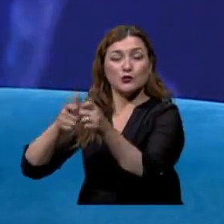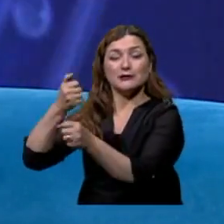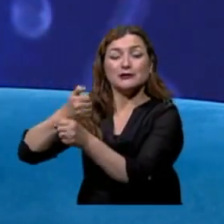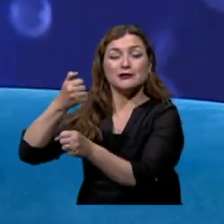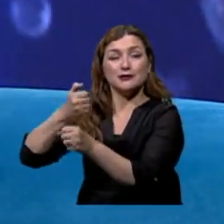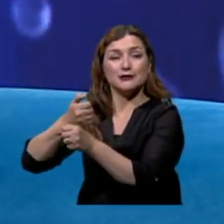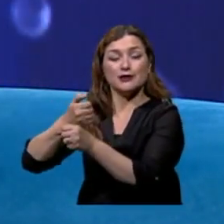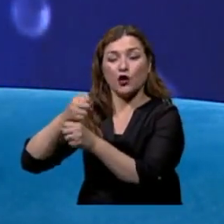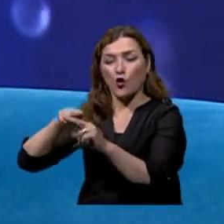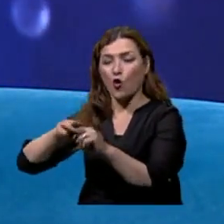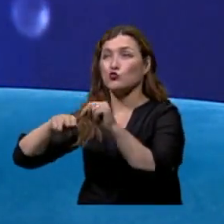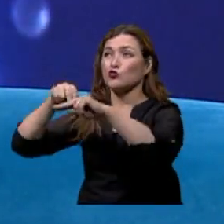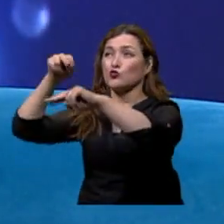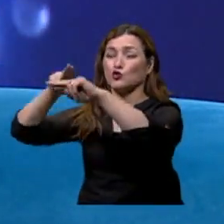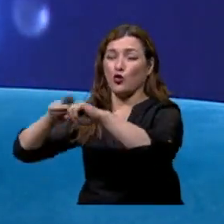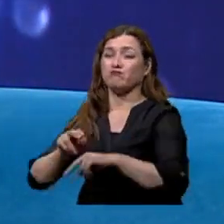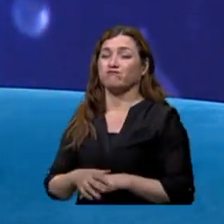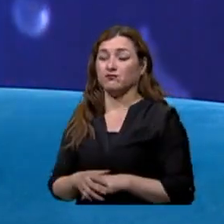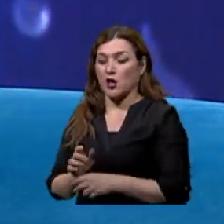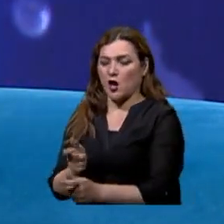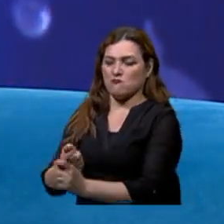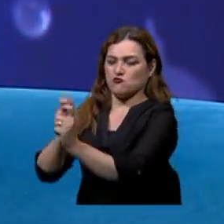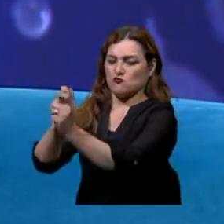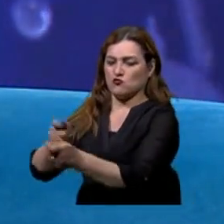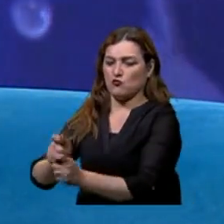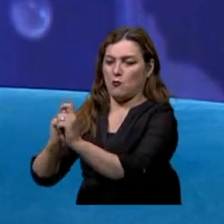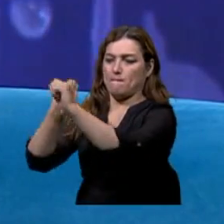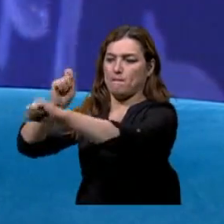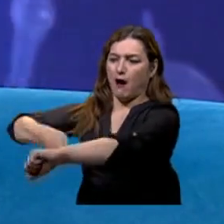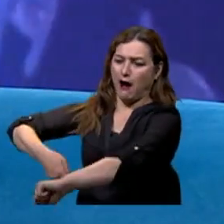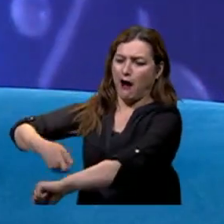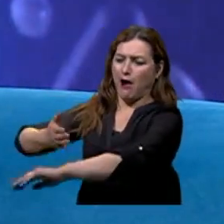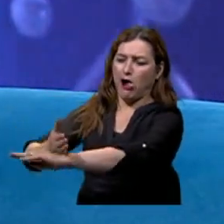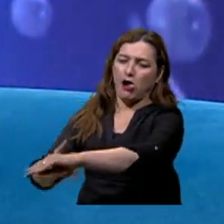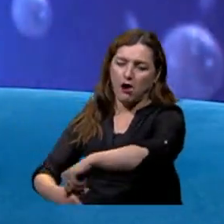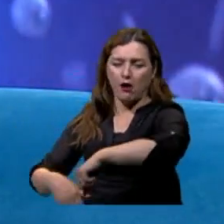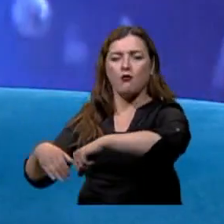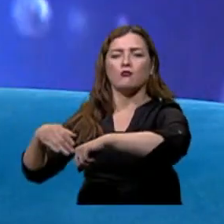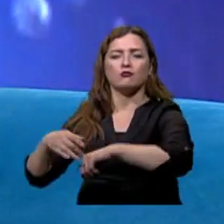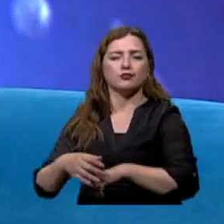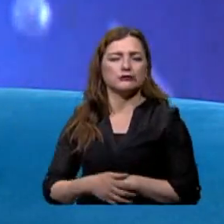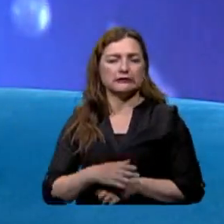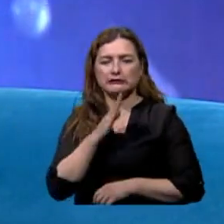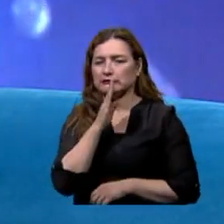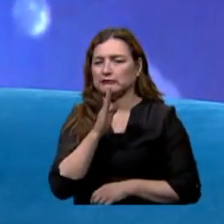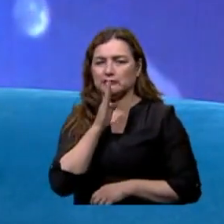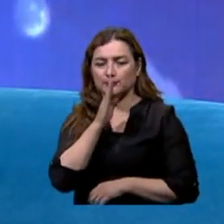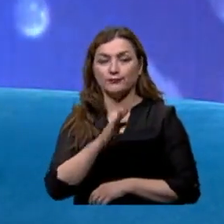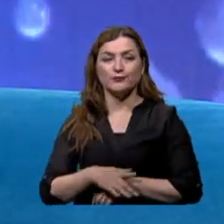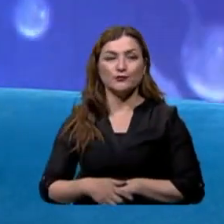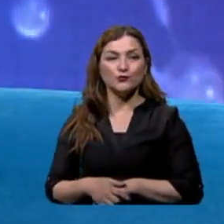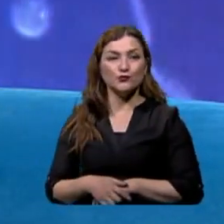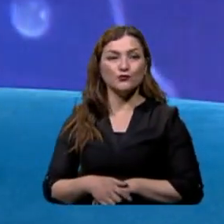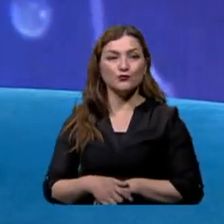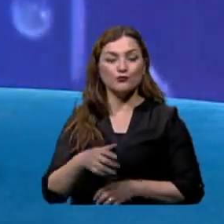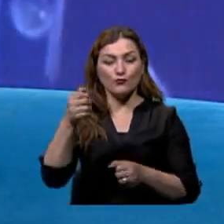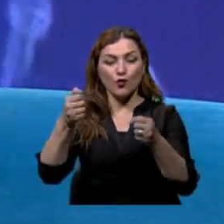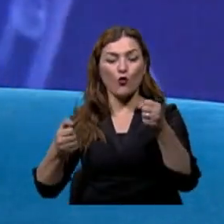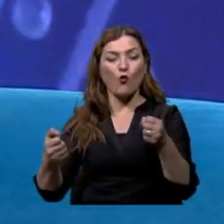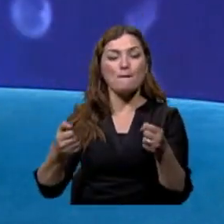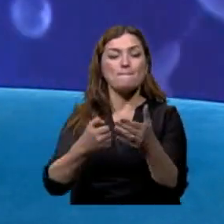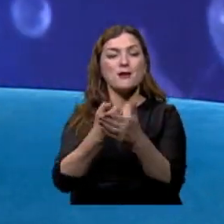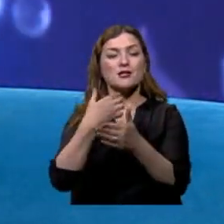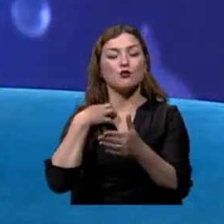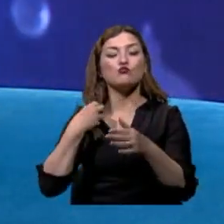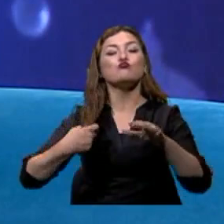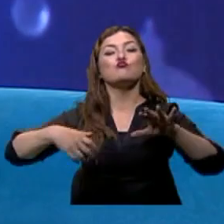en esto de construcción. Entonces, las lesiones de mano, de dedos, de mano y muñeca es muy frecuente. Cuando existen accidentes de tránsito, de